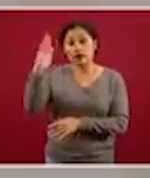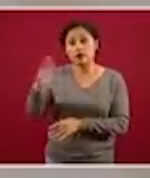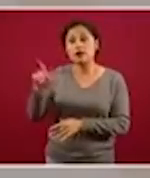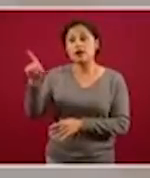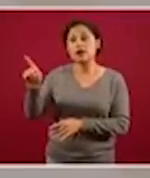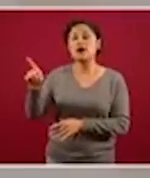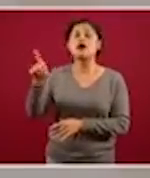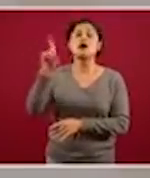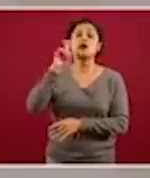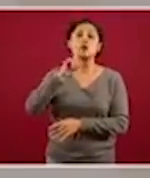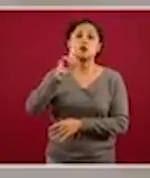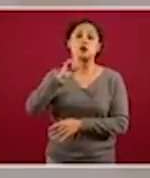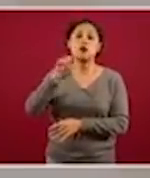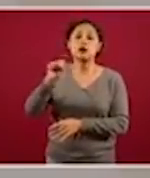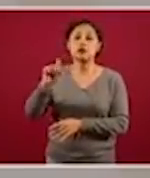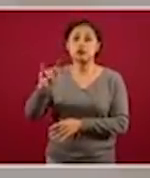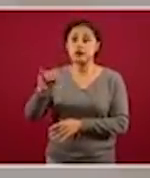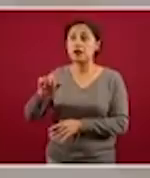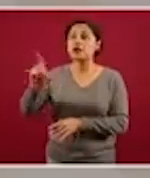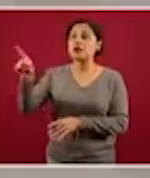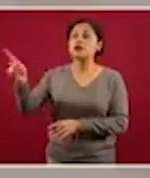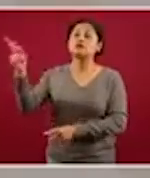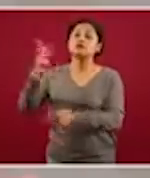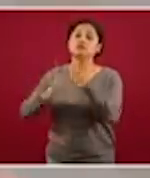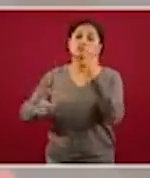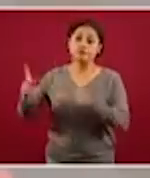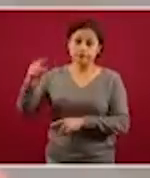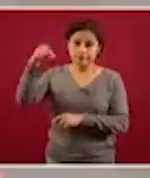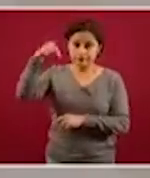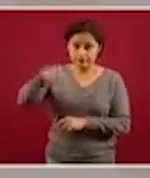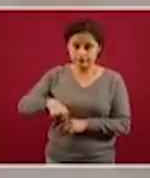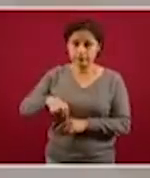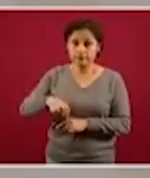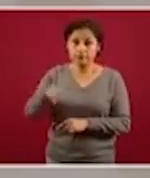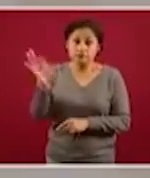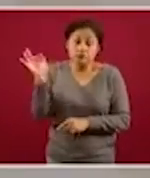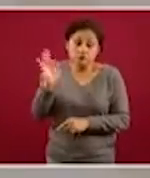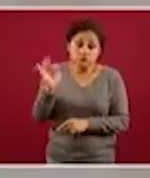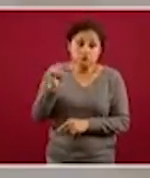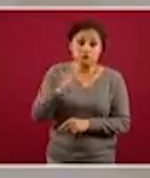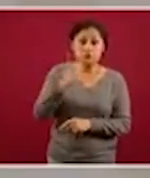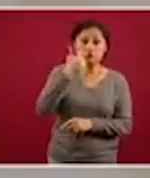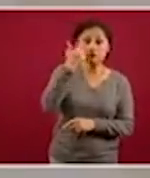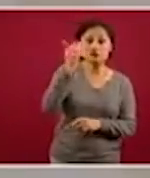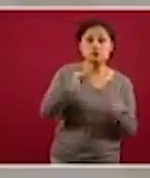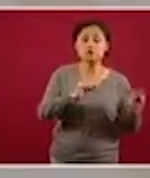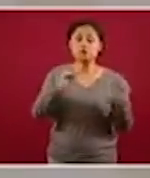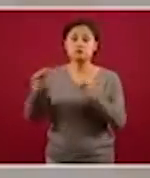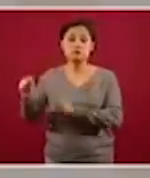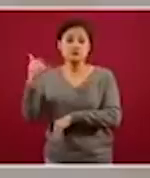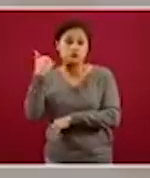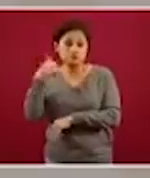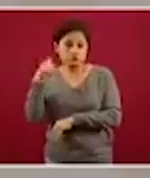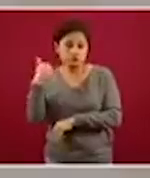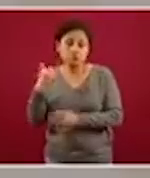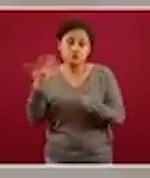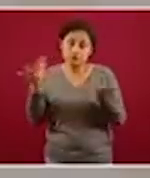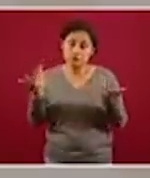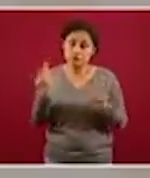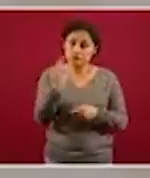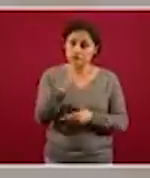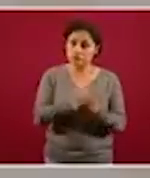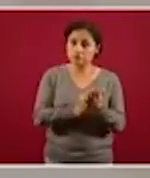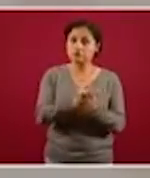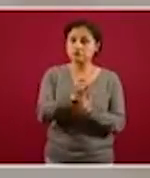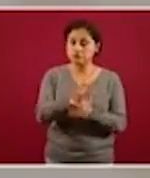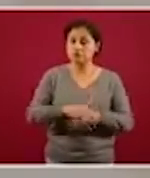la podamos atender y, si es su deseo, trasladarse al estado de Yucatán. El gobernador ha estado muy pendiente de este hecho, de